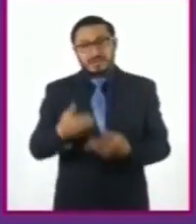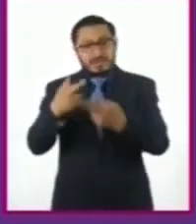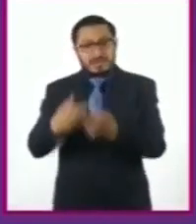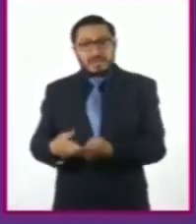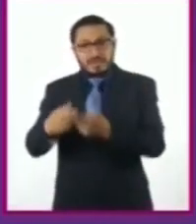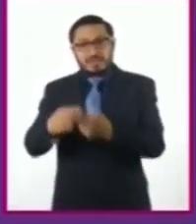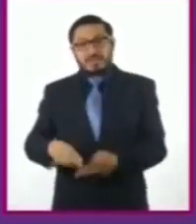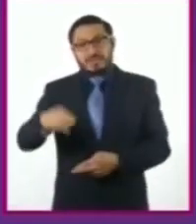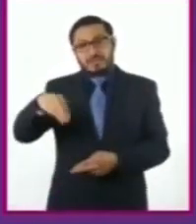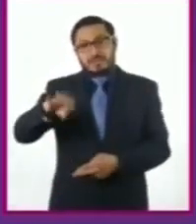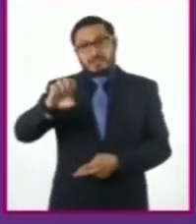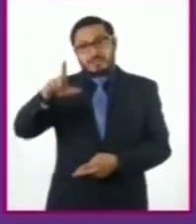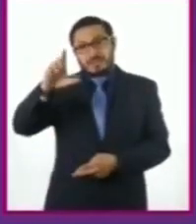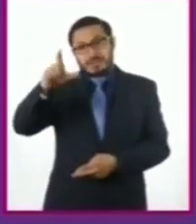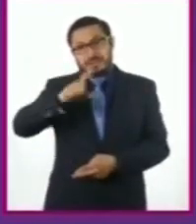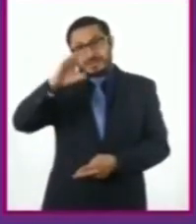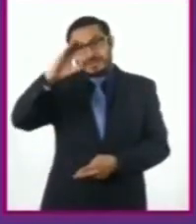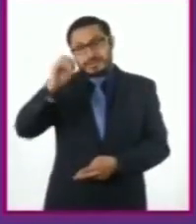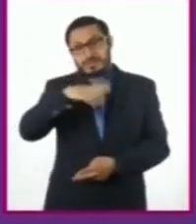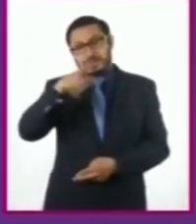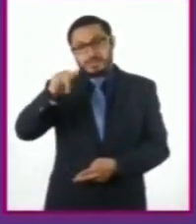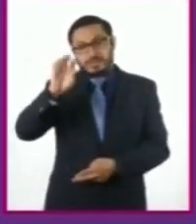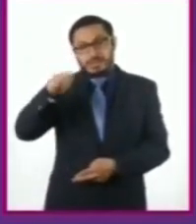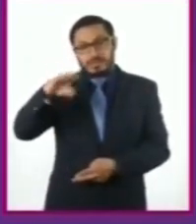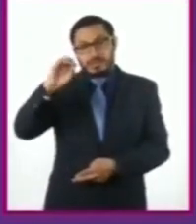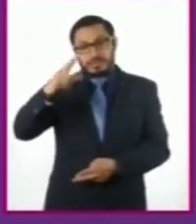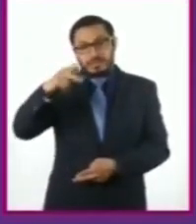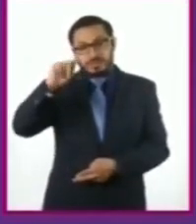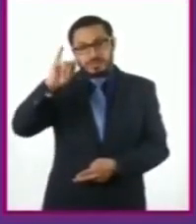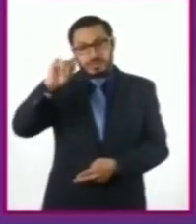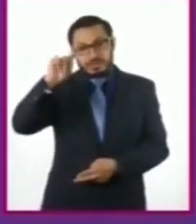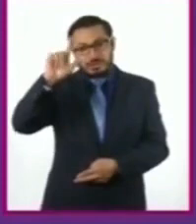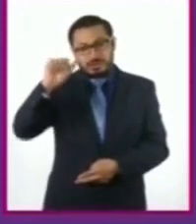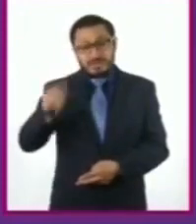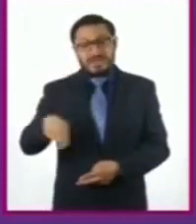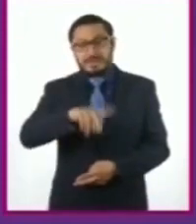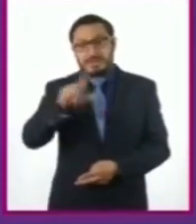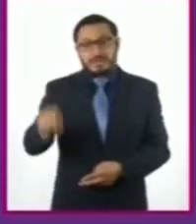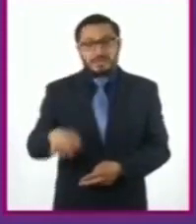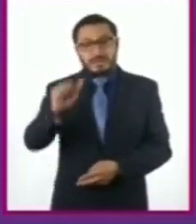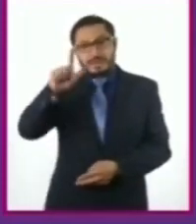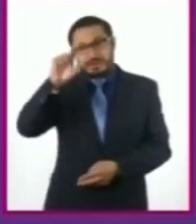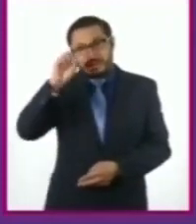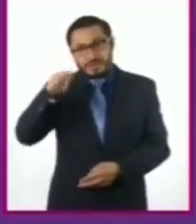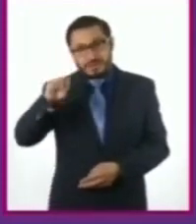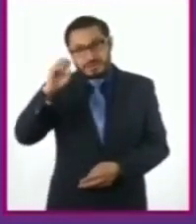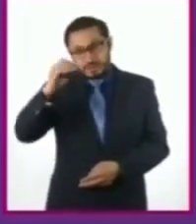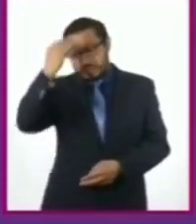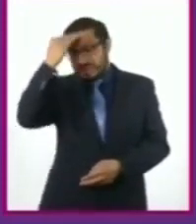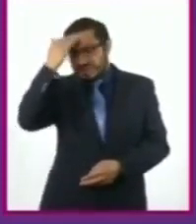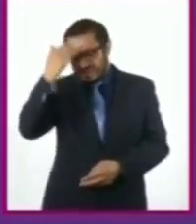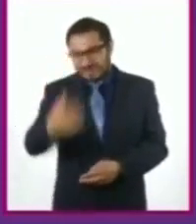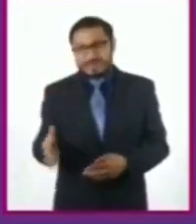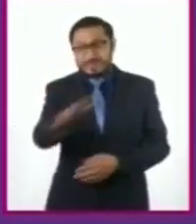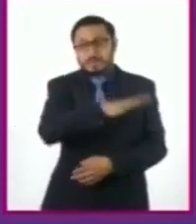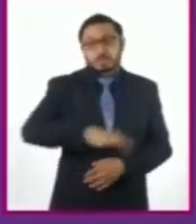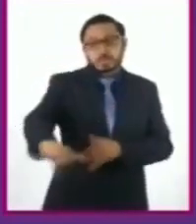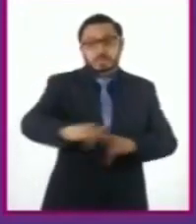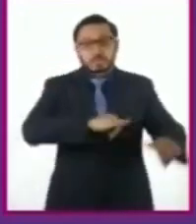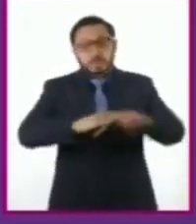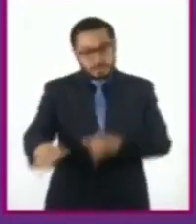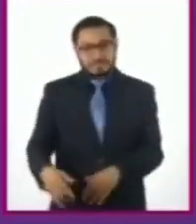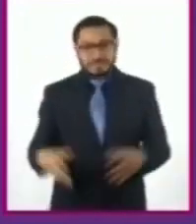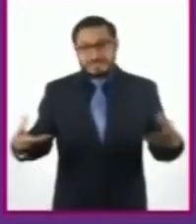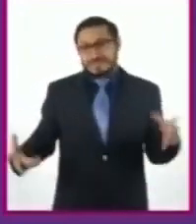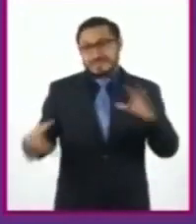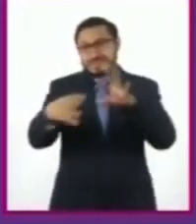ciudad, Cortés empleó al soldado Alonso García Bravo, quien tenía conocimientos de topografía. Todas las